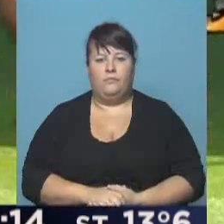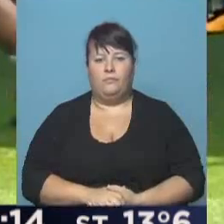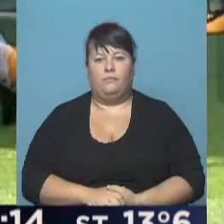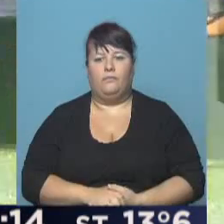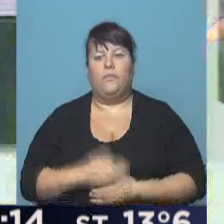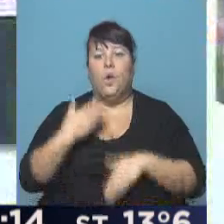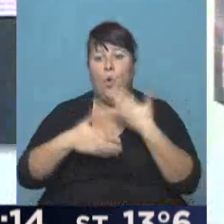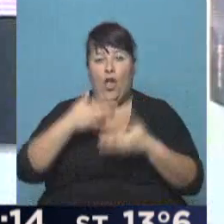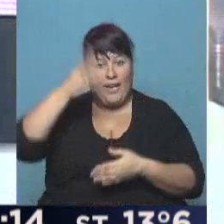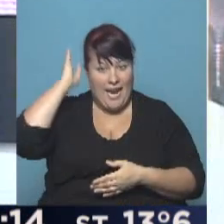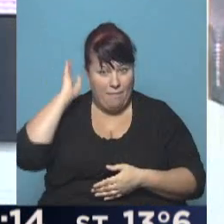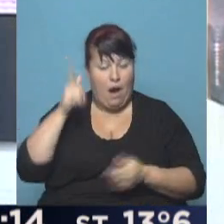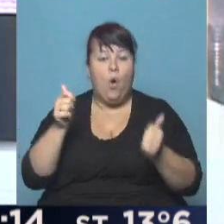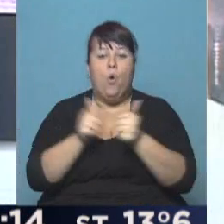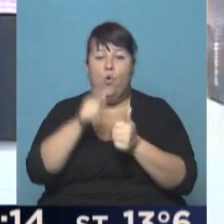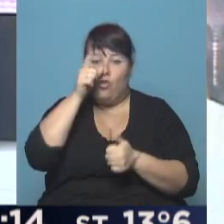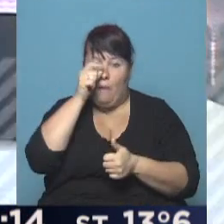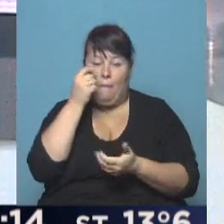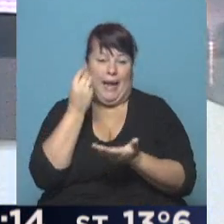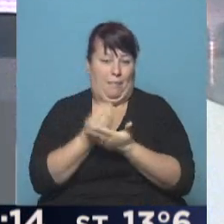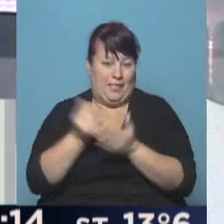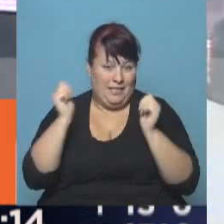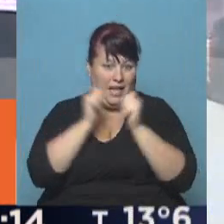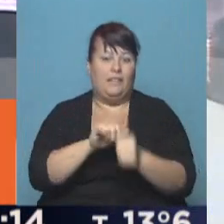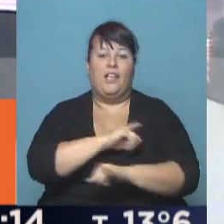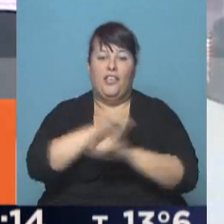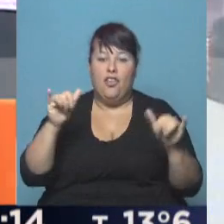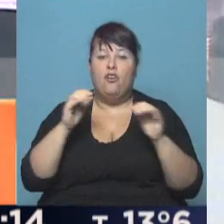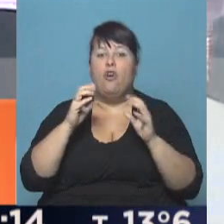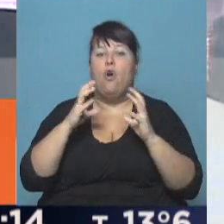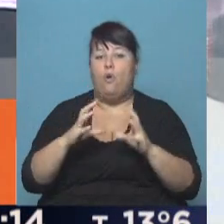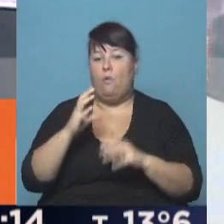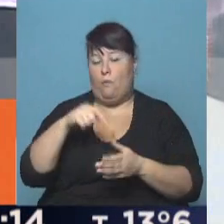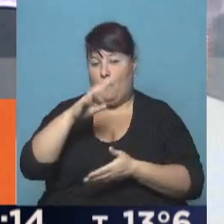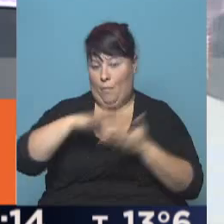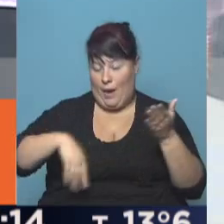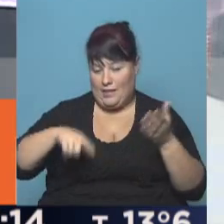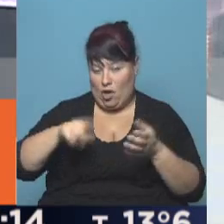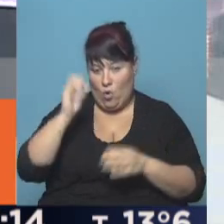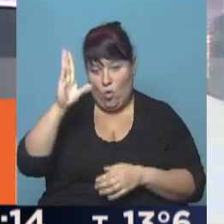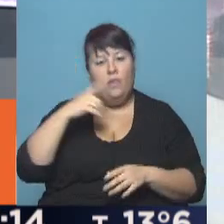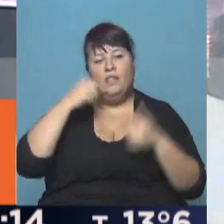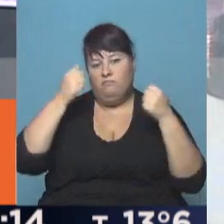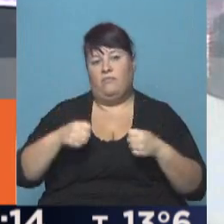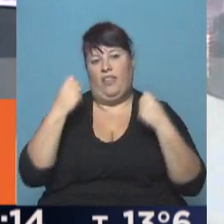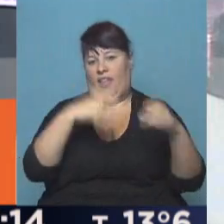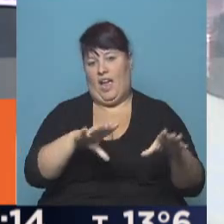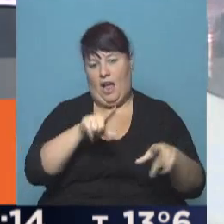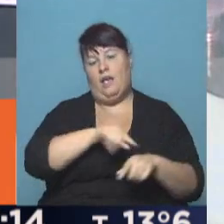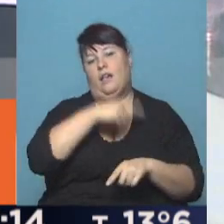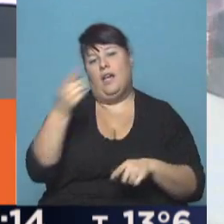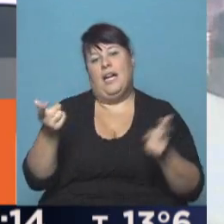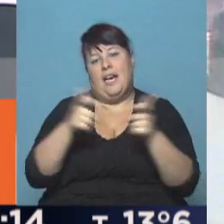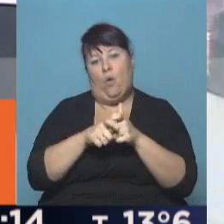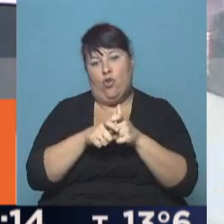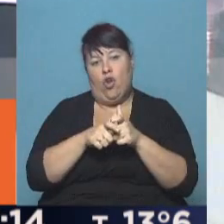El jugador Neymar Jr., acompañado de su padre y representante, ha comunicado al FC Barcelona esta mañana su decisión de abandonar la entidad en una